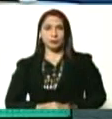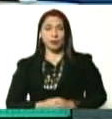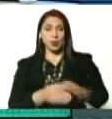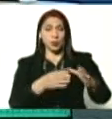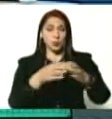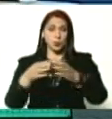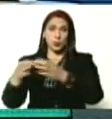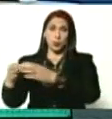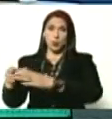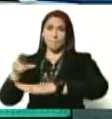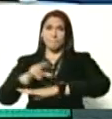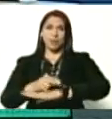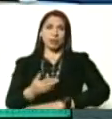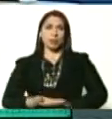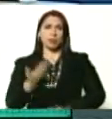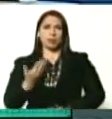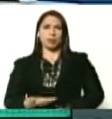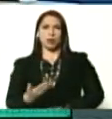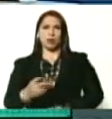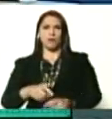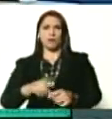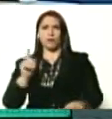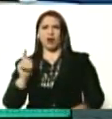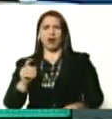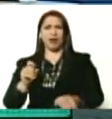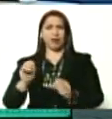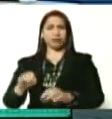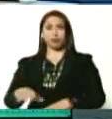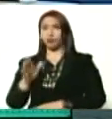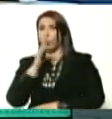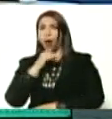equipos médicos esenciales fuera de servicio.